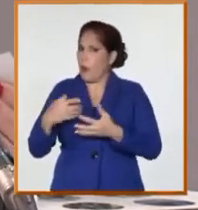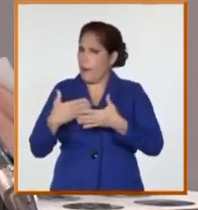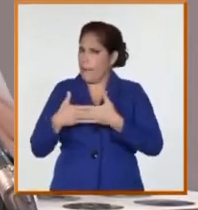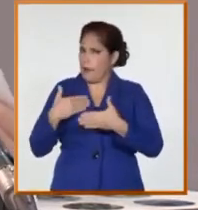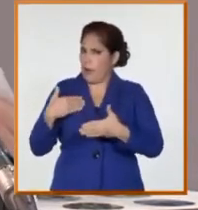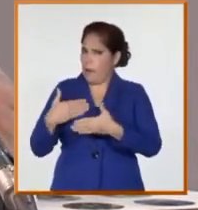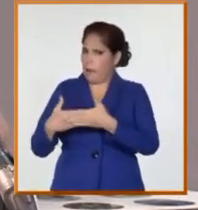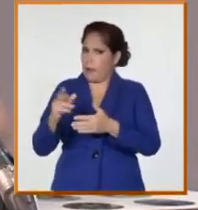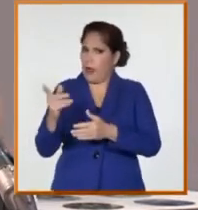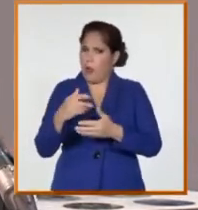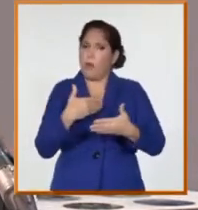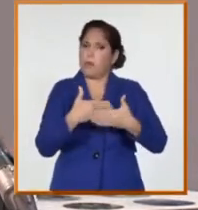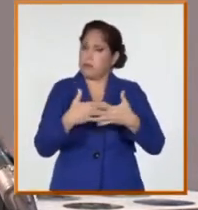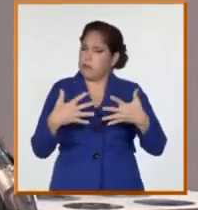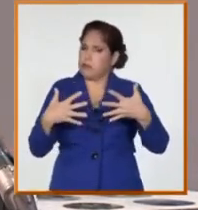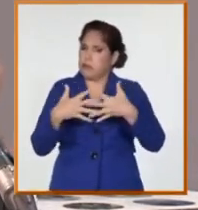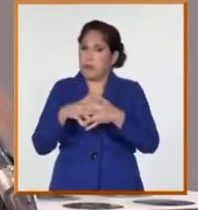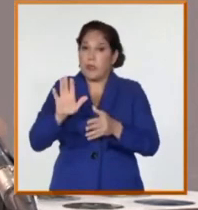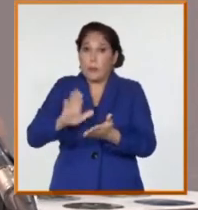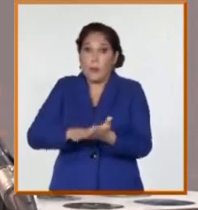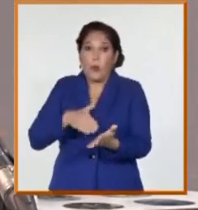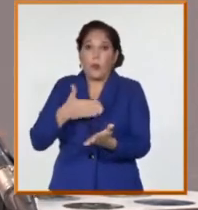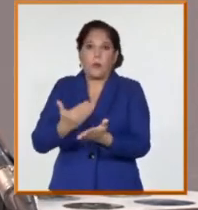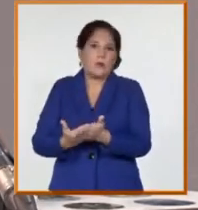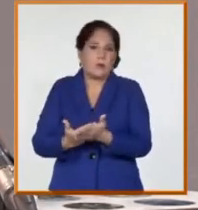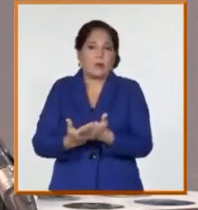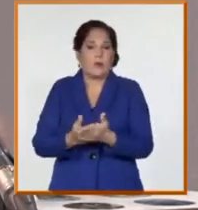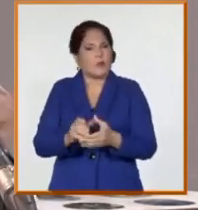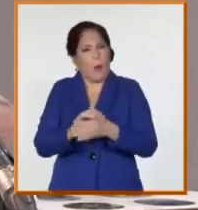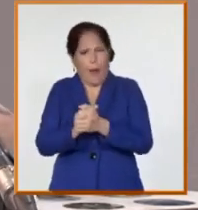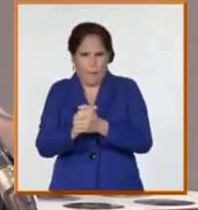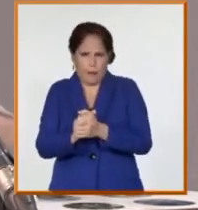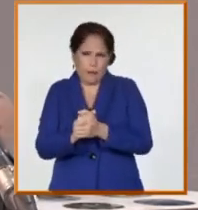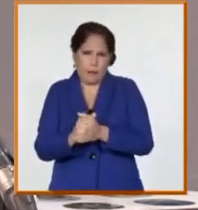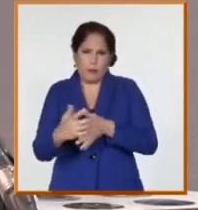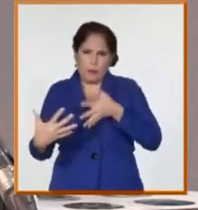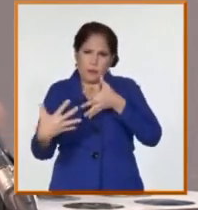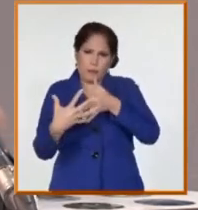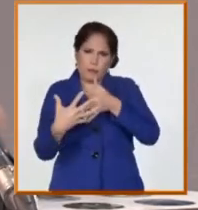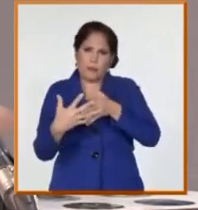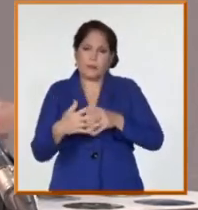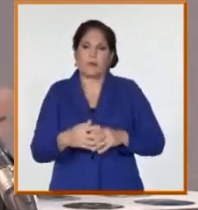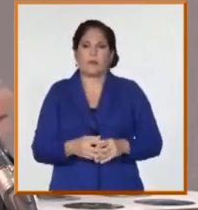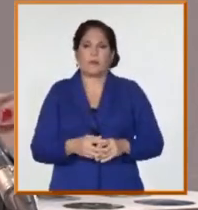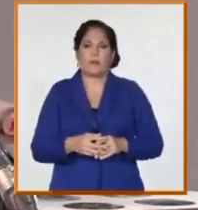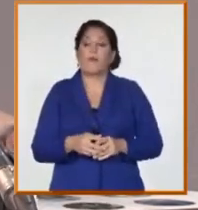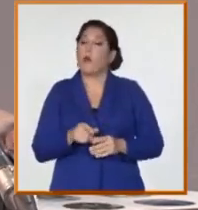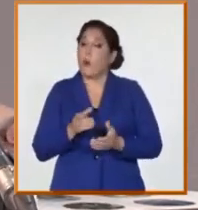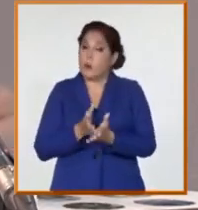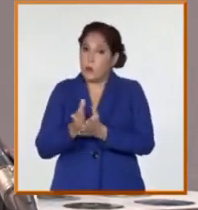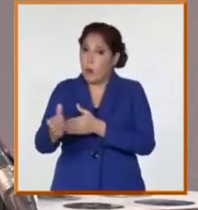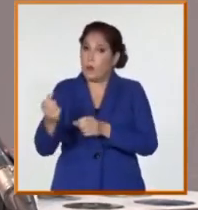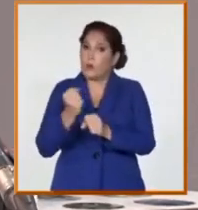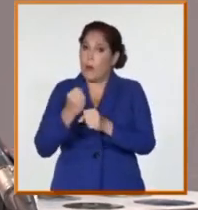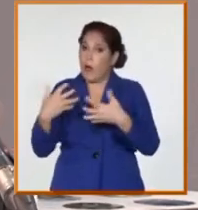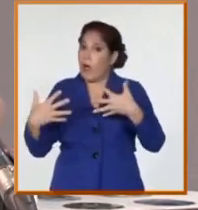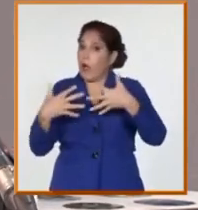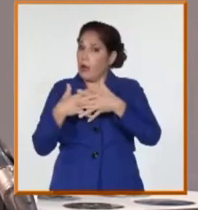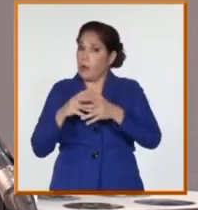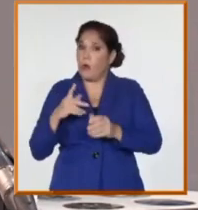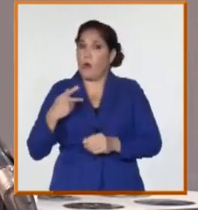empresas y de hecho ellos propusieron de que fuéramos socios de la mime nos hemos mantenido trabajando con ellos